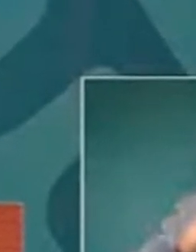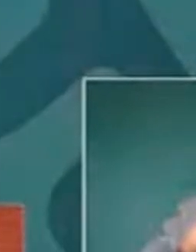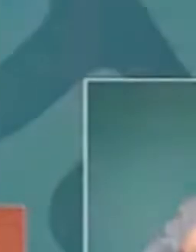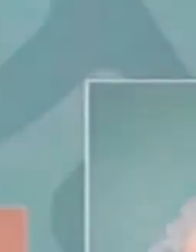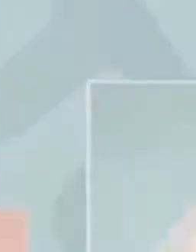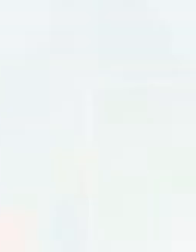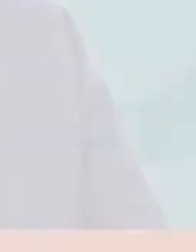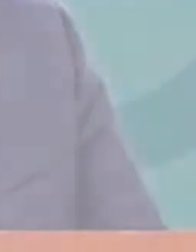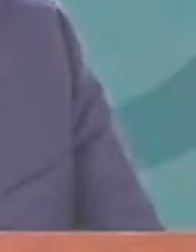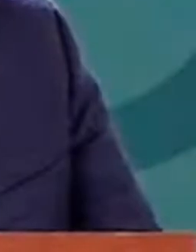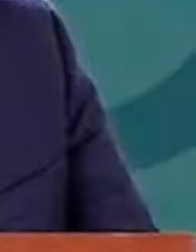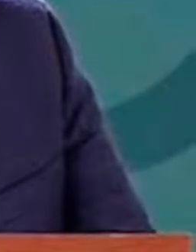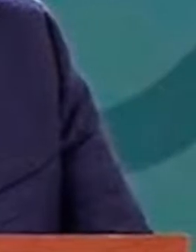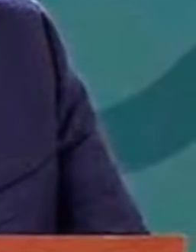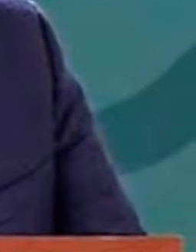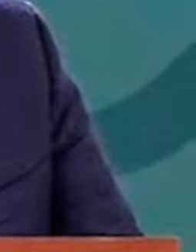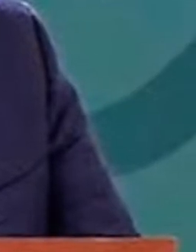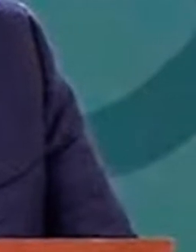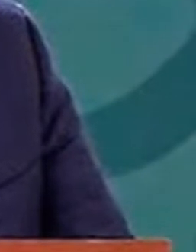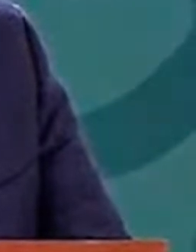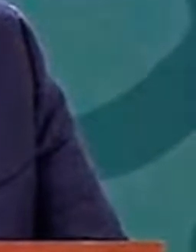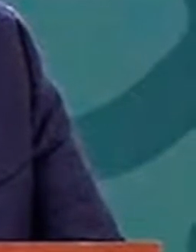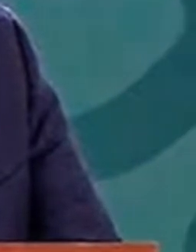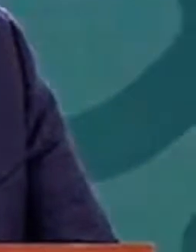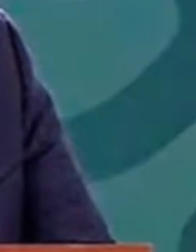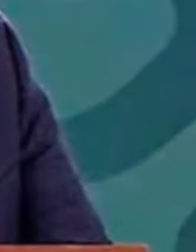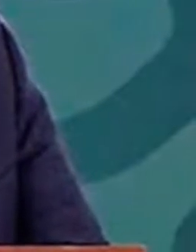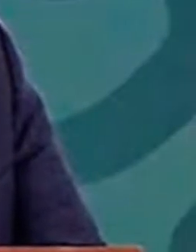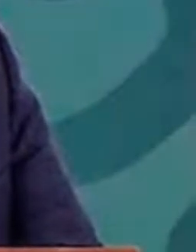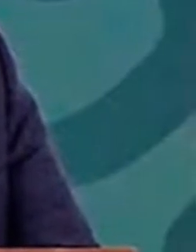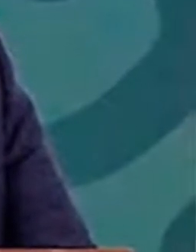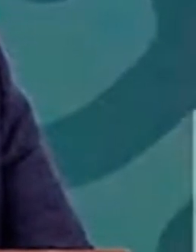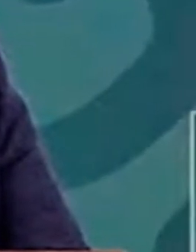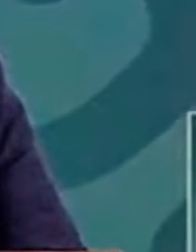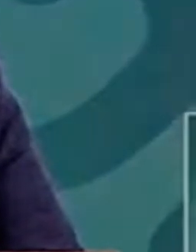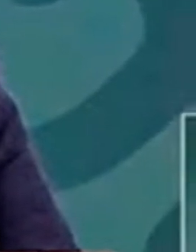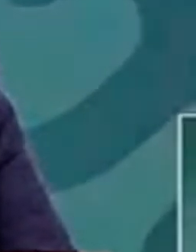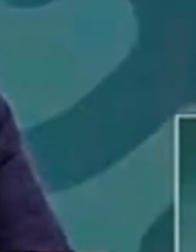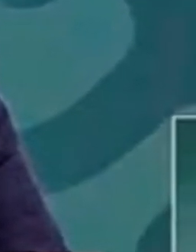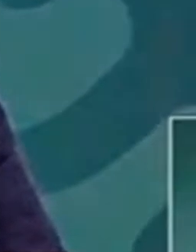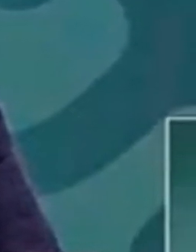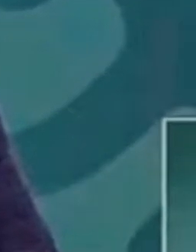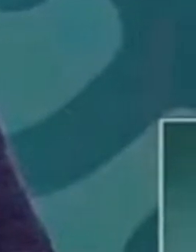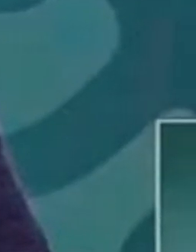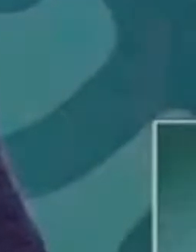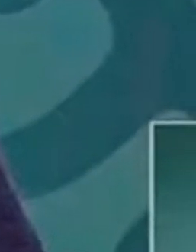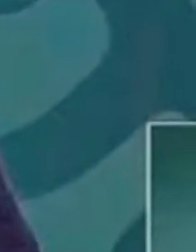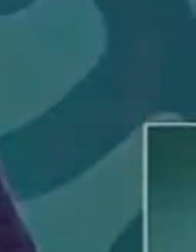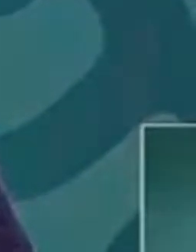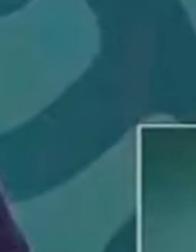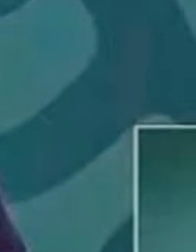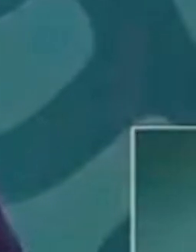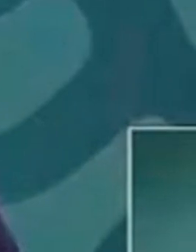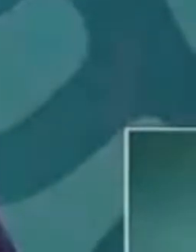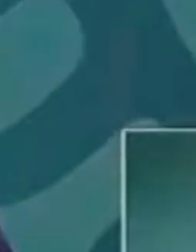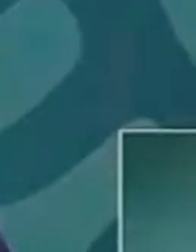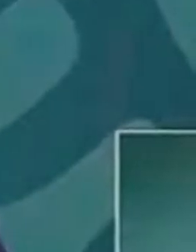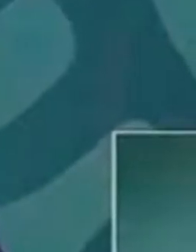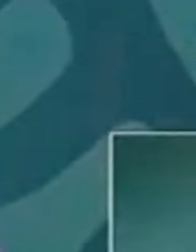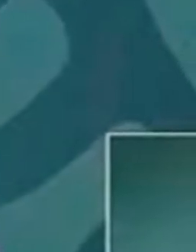de trabajo de seguridad, porque solo con unidad y compromiso se abona la construcción de la paz. Citó: "Es de